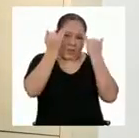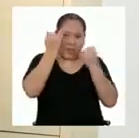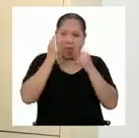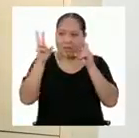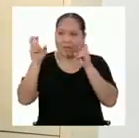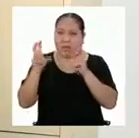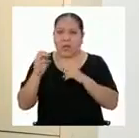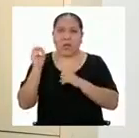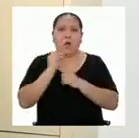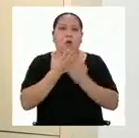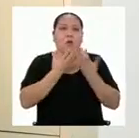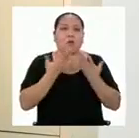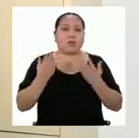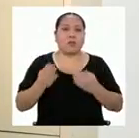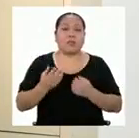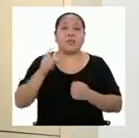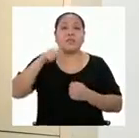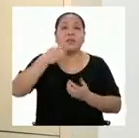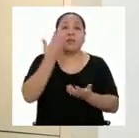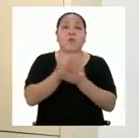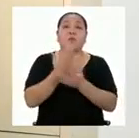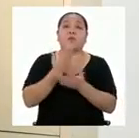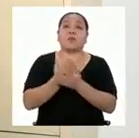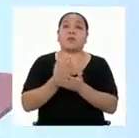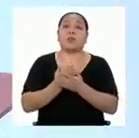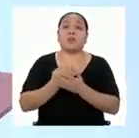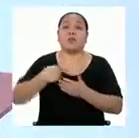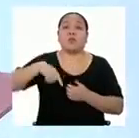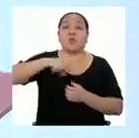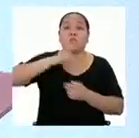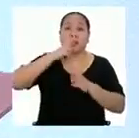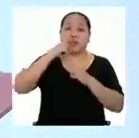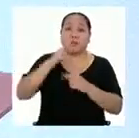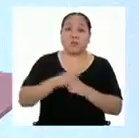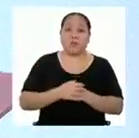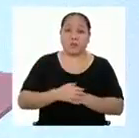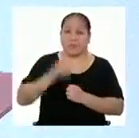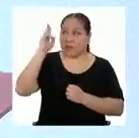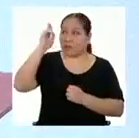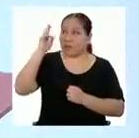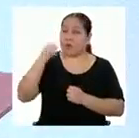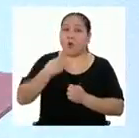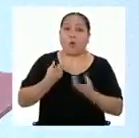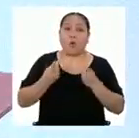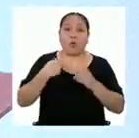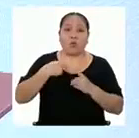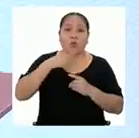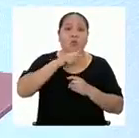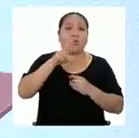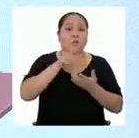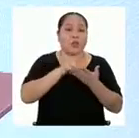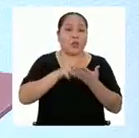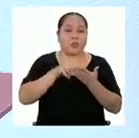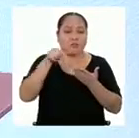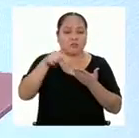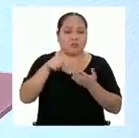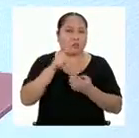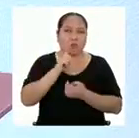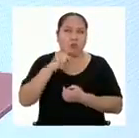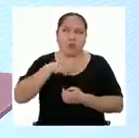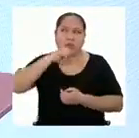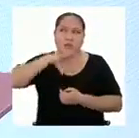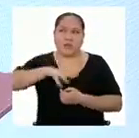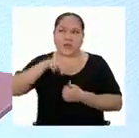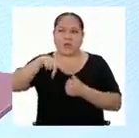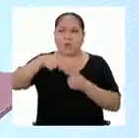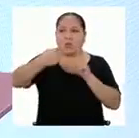o hecho, debemos de justificar nuestra respuesta. Profesora, o sea que al leer un texto no puedo decir que algo me parece